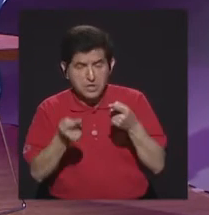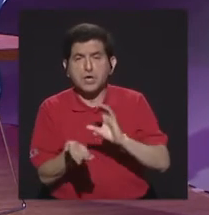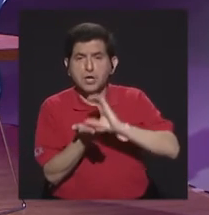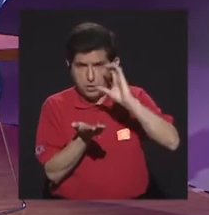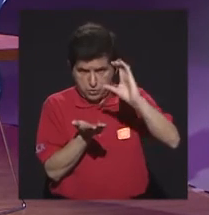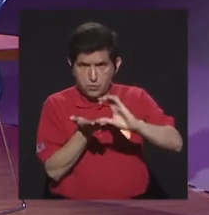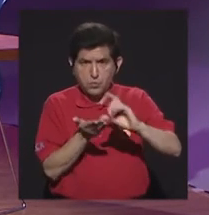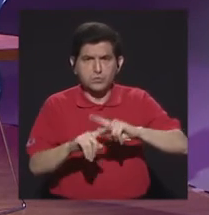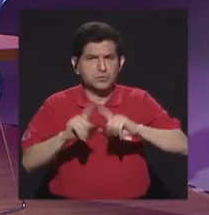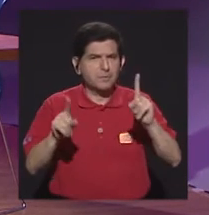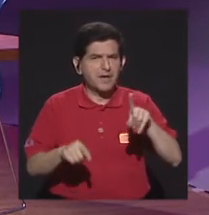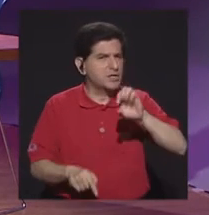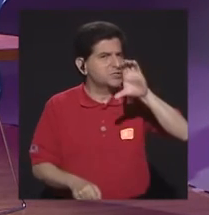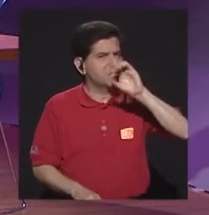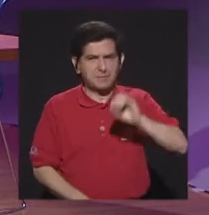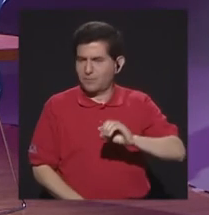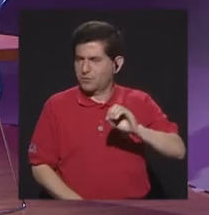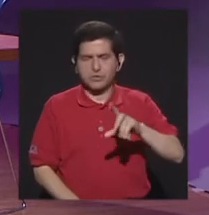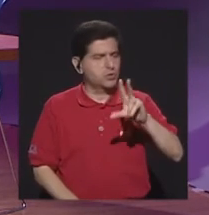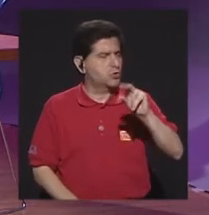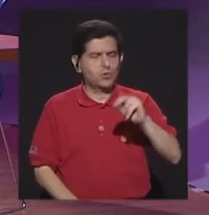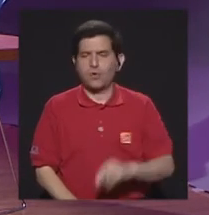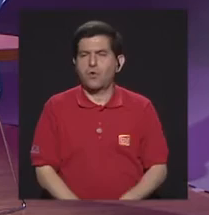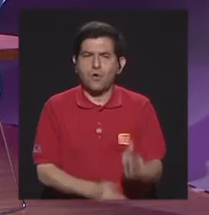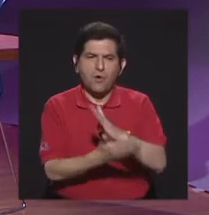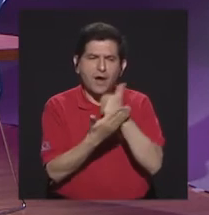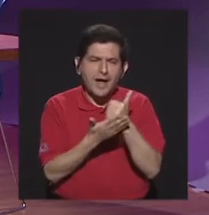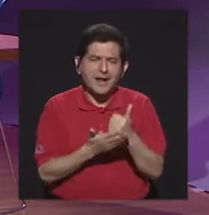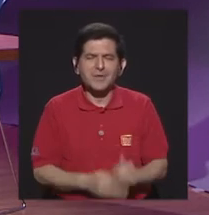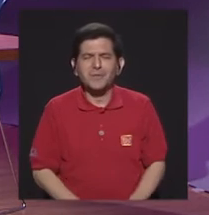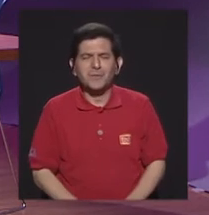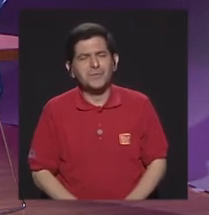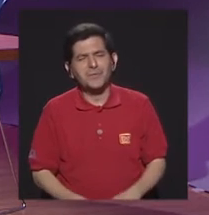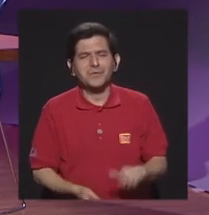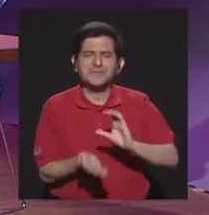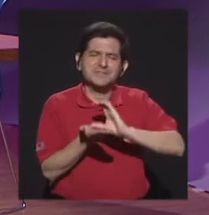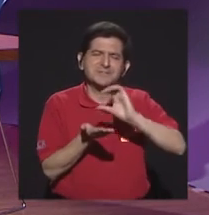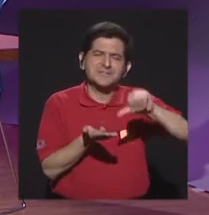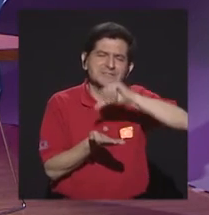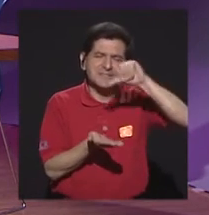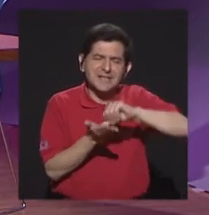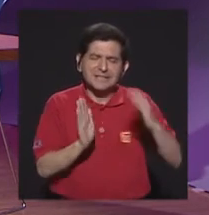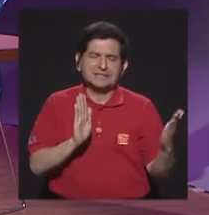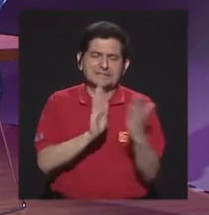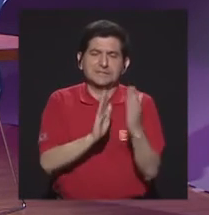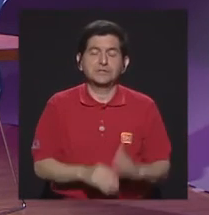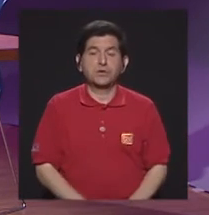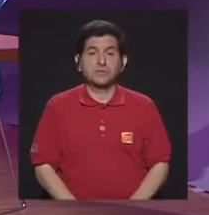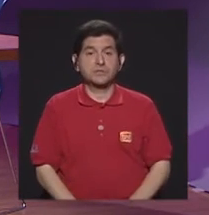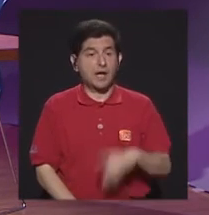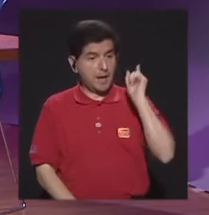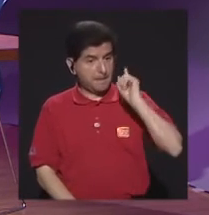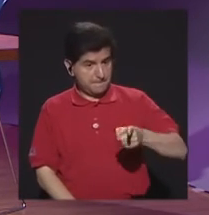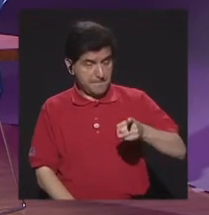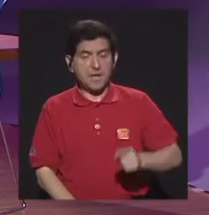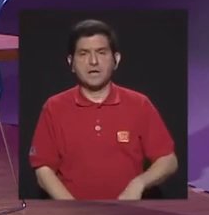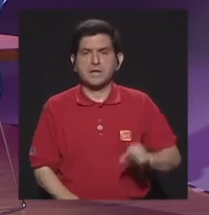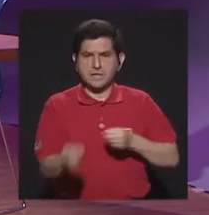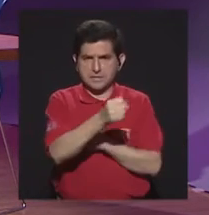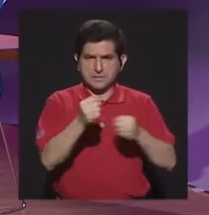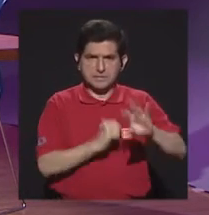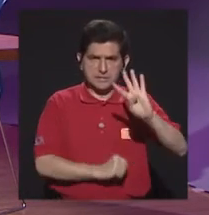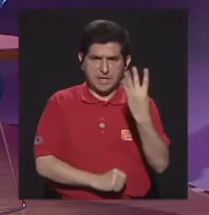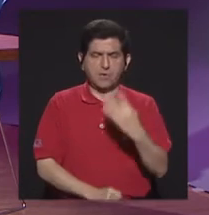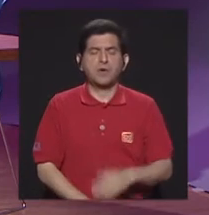curso, pero no en el 100% de los centros, que hay alguna resistencia. Hay un mandato de la Sala Cuarta que permite que los papás